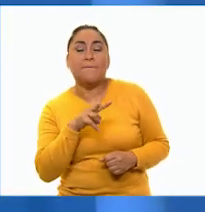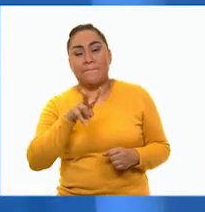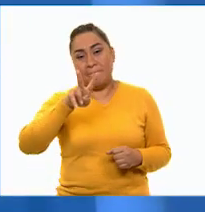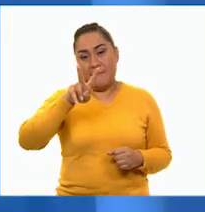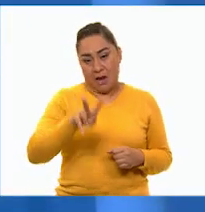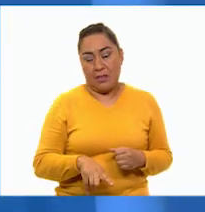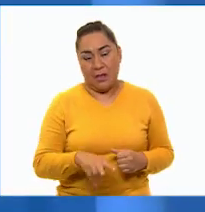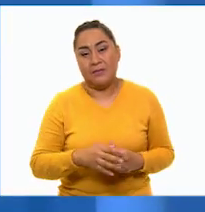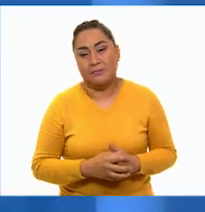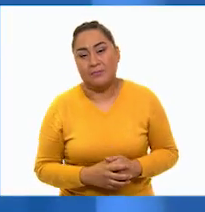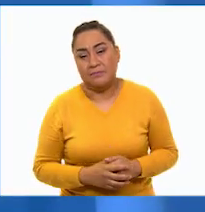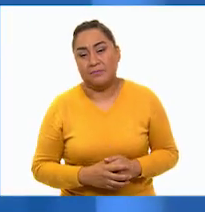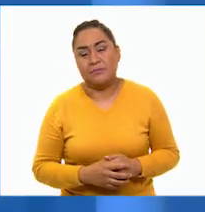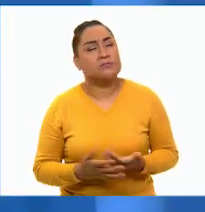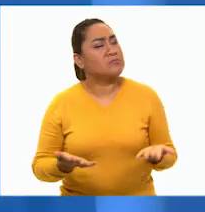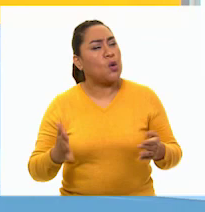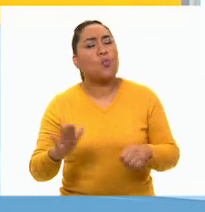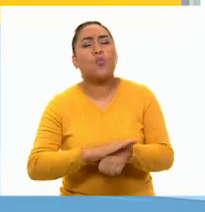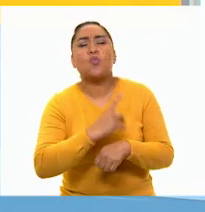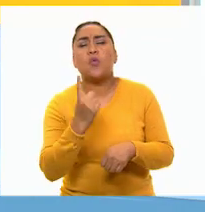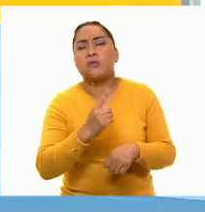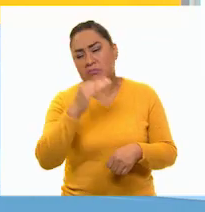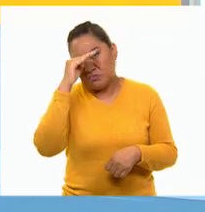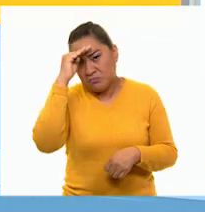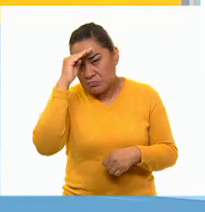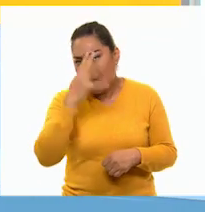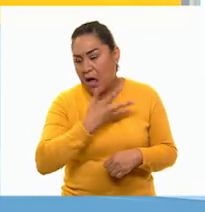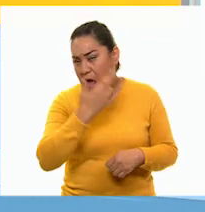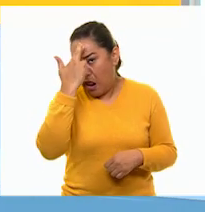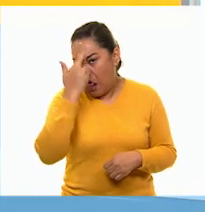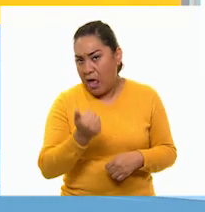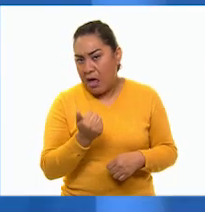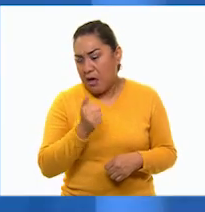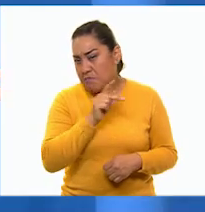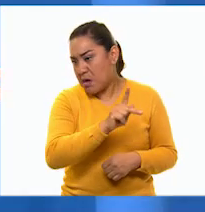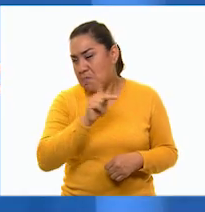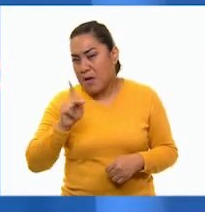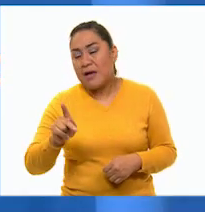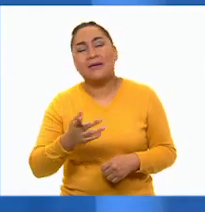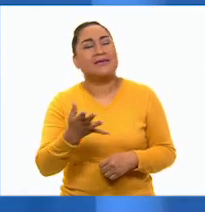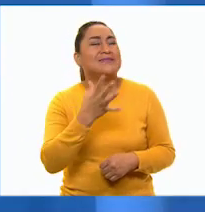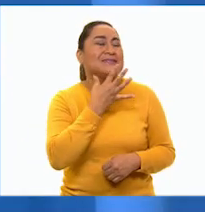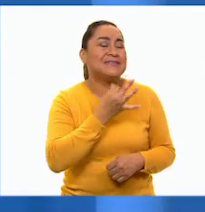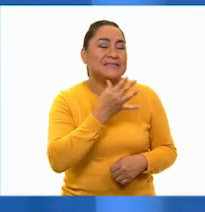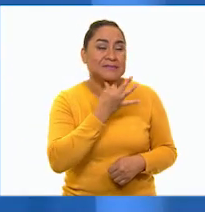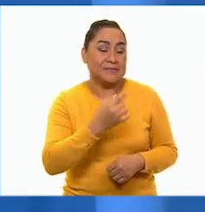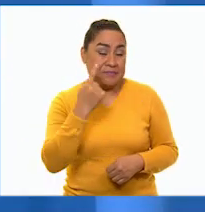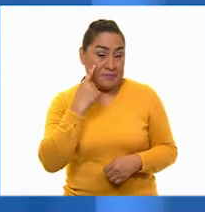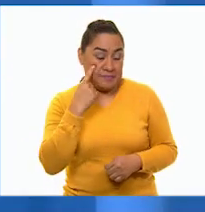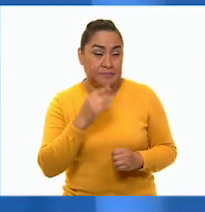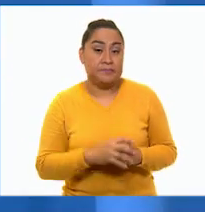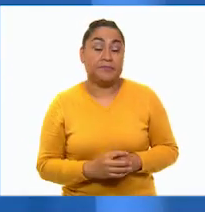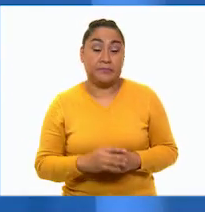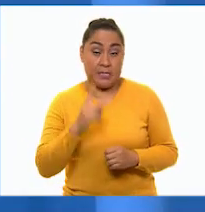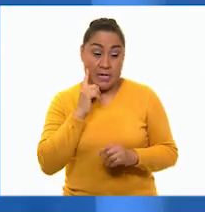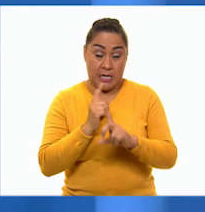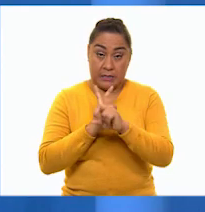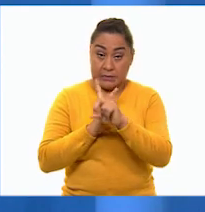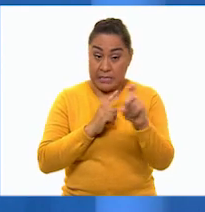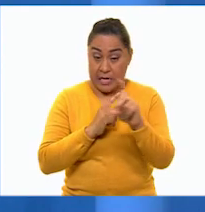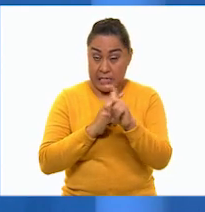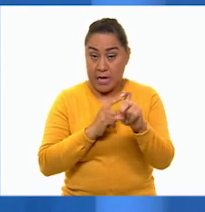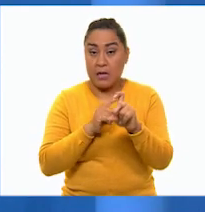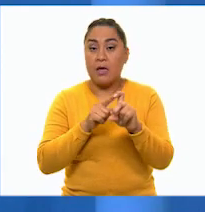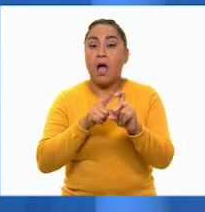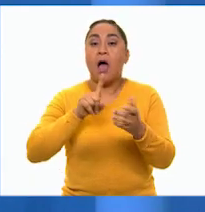verdadero. Coméntanos por qué consideras que es verdadero. Muy sencillo. Sabemos que 100 es